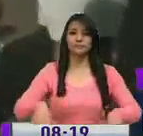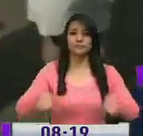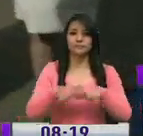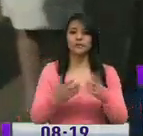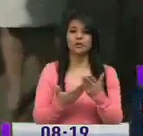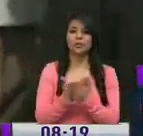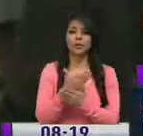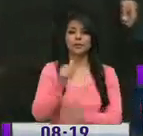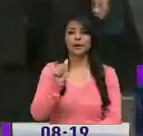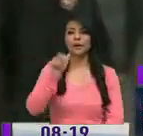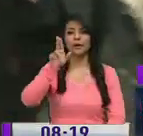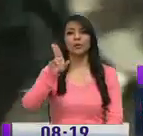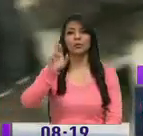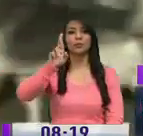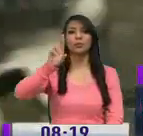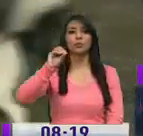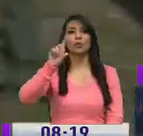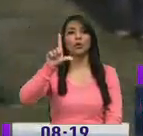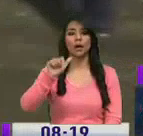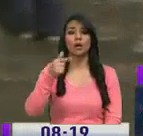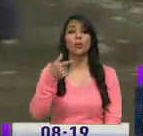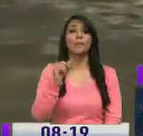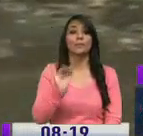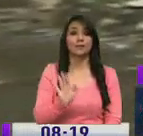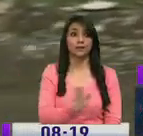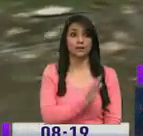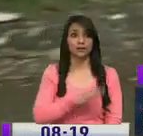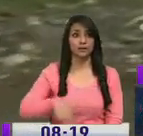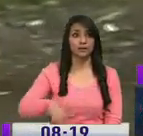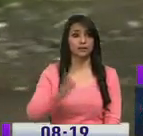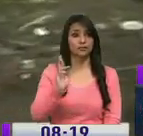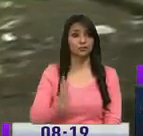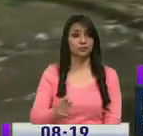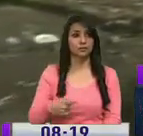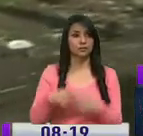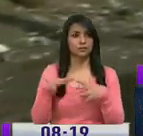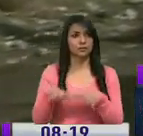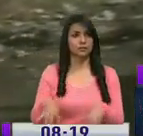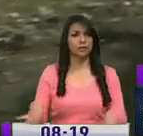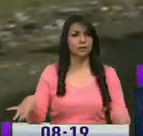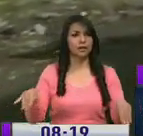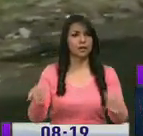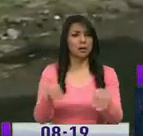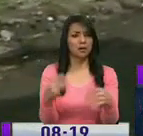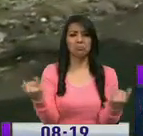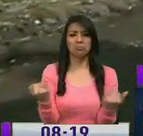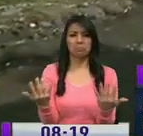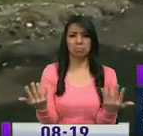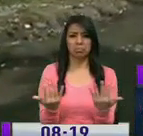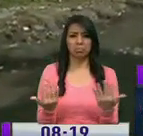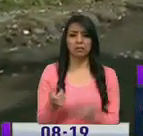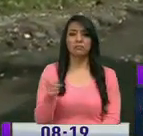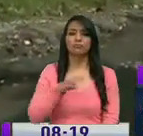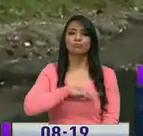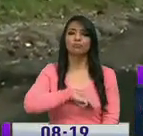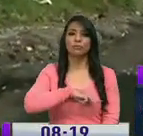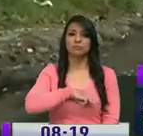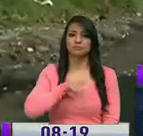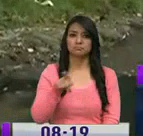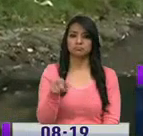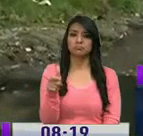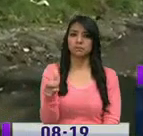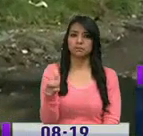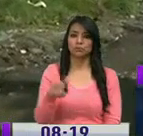Aurora, en el sector de Guamaní. Ustedes pueden ver al fondo un gran terreno lleno de maleza que es municipal de acuerdo al informe de